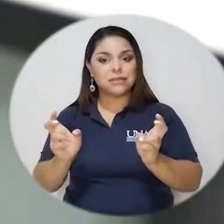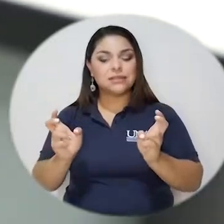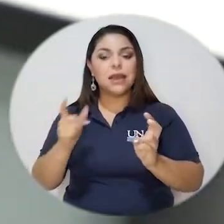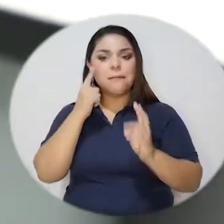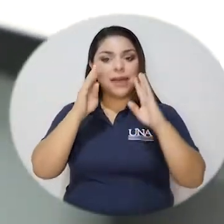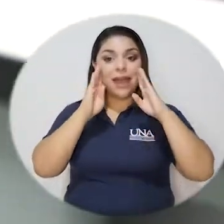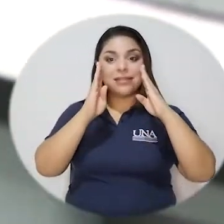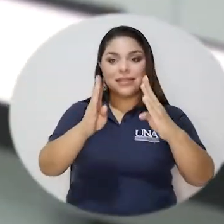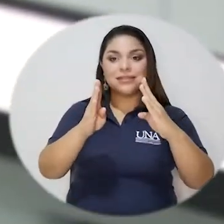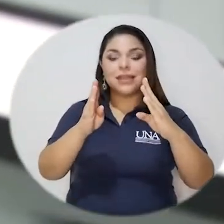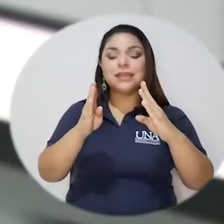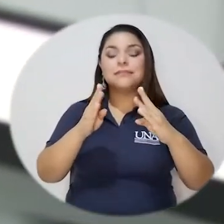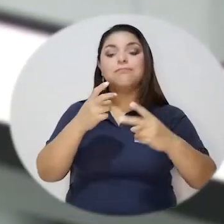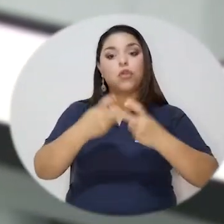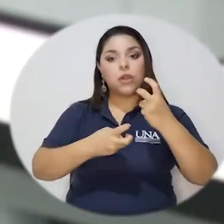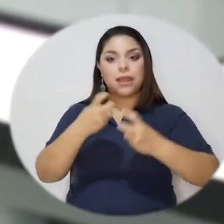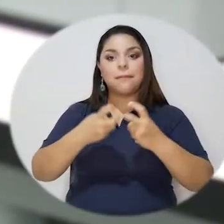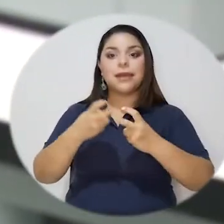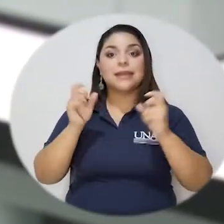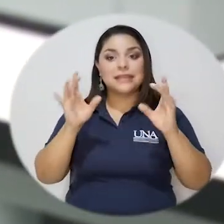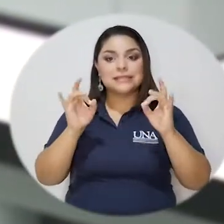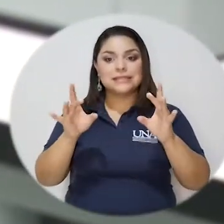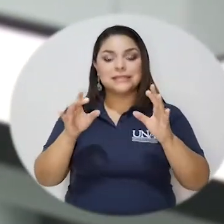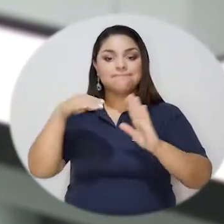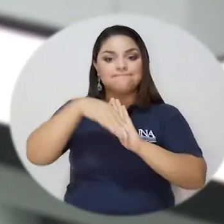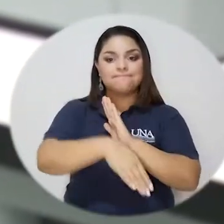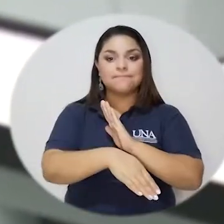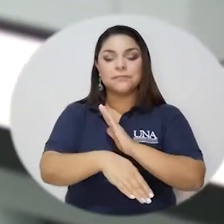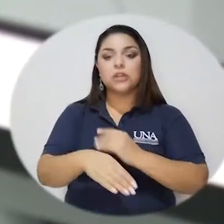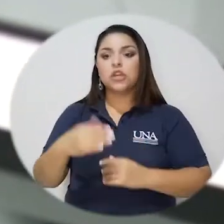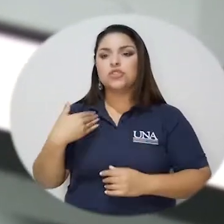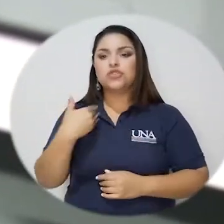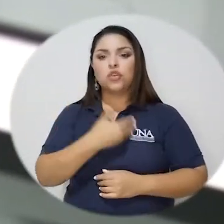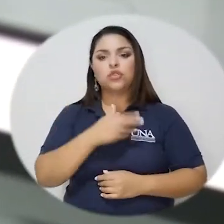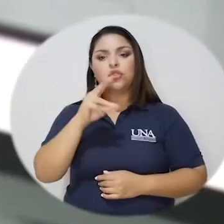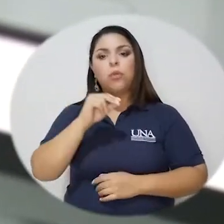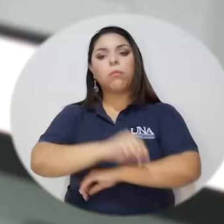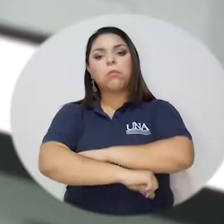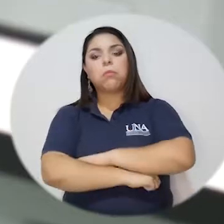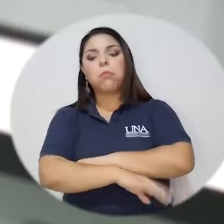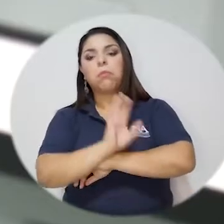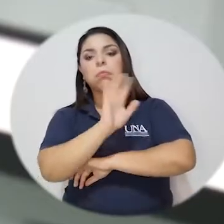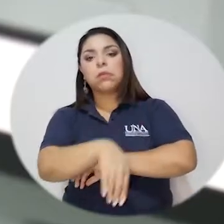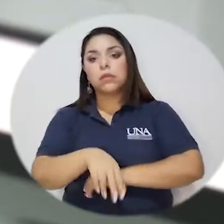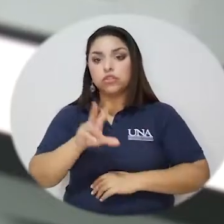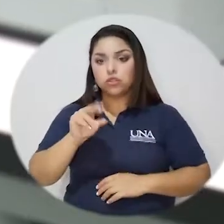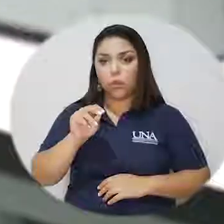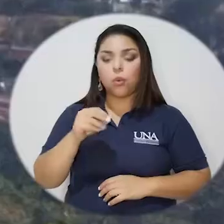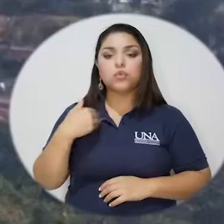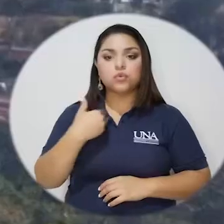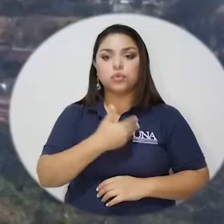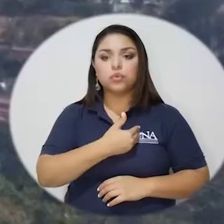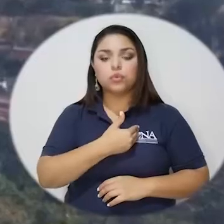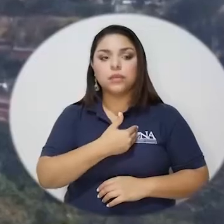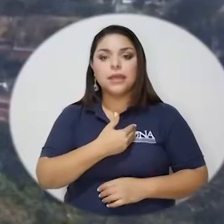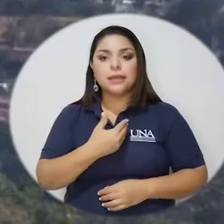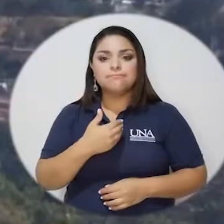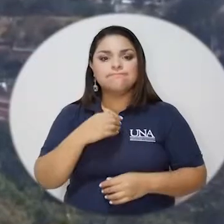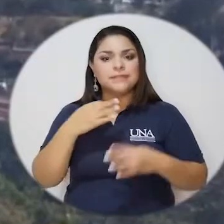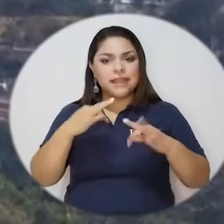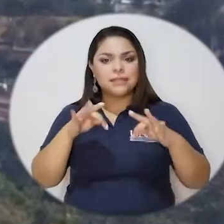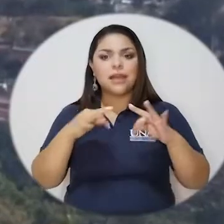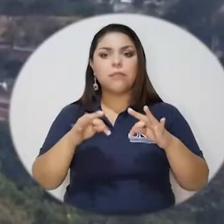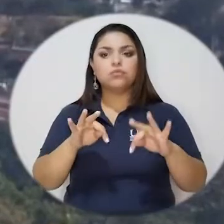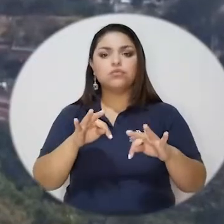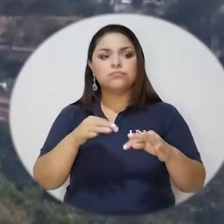diferentes ámbitos para atender la crisis. No estuvimos ausentes y nada más de cruzados de brazos, sino que viendo